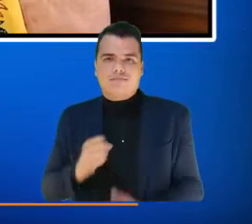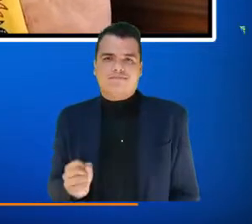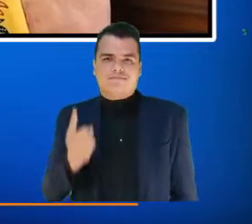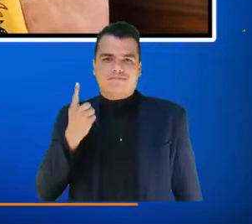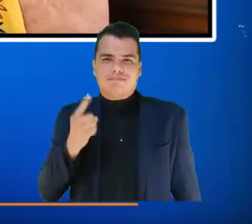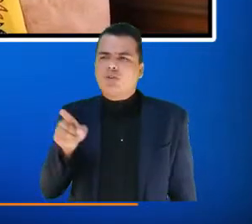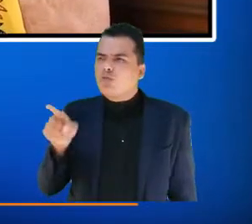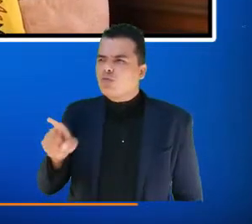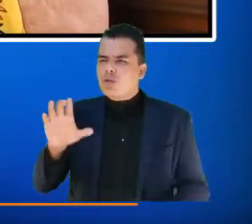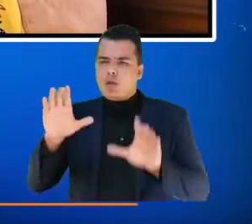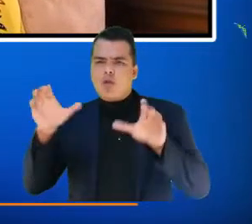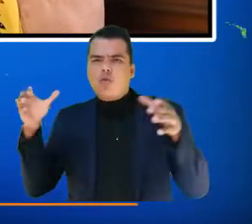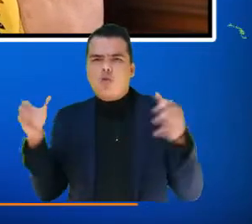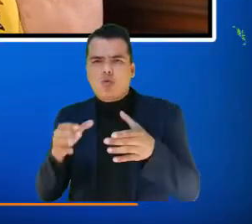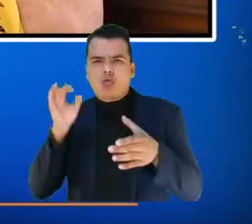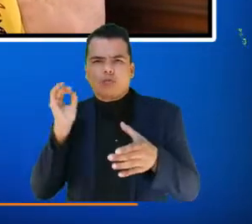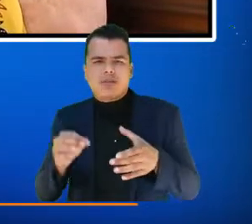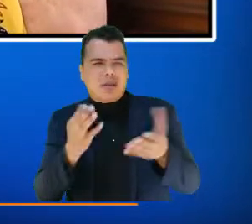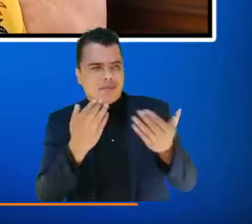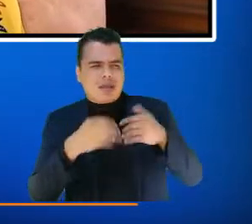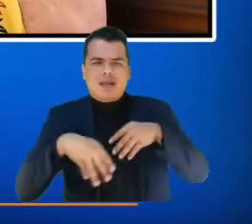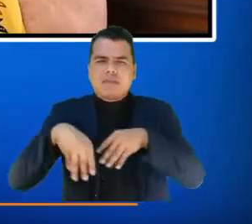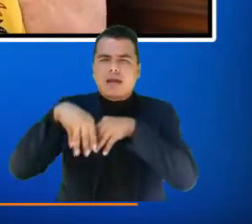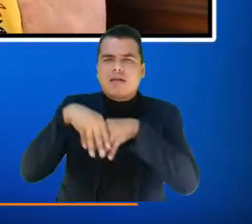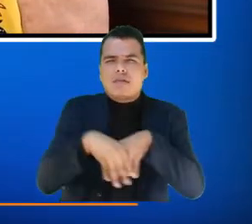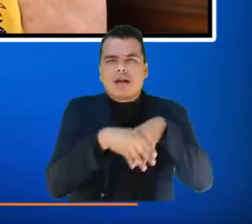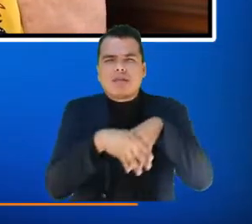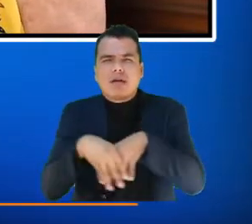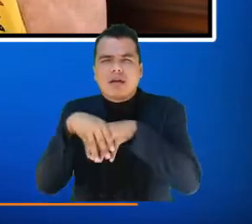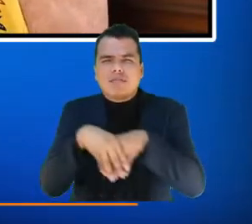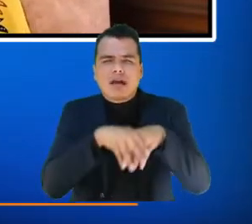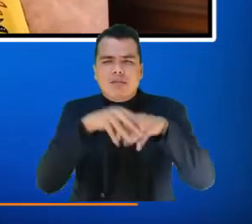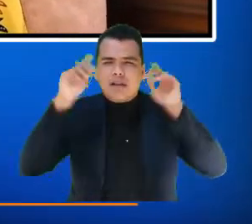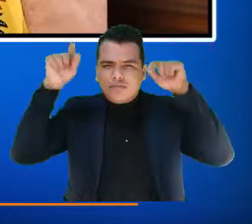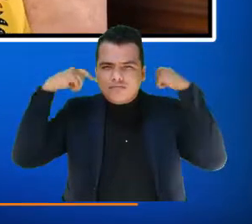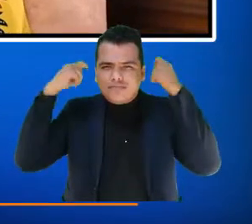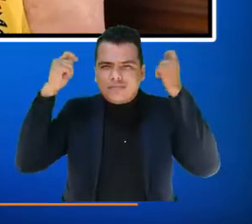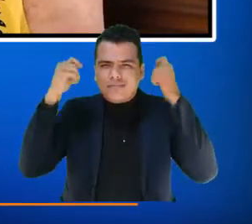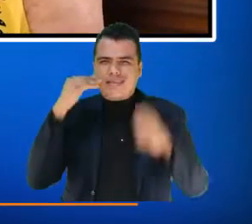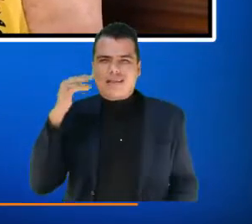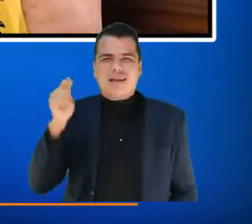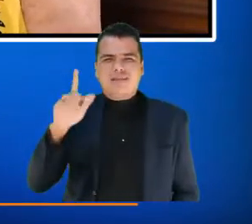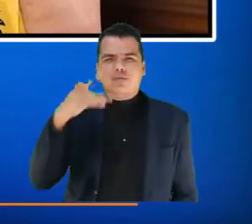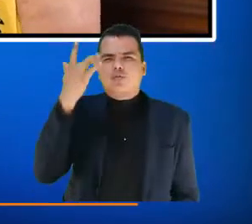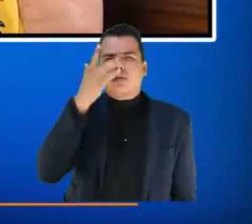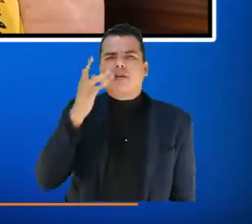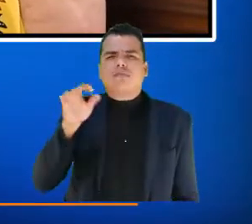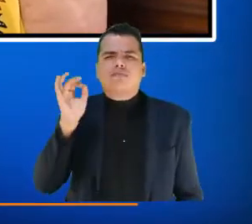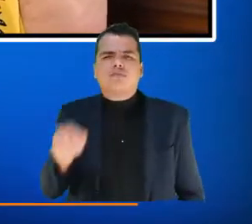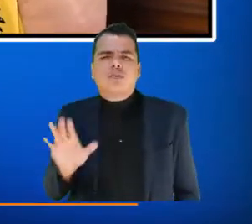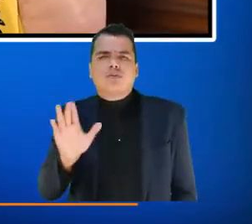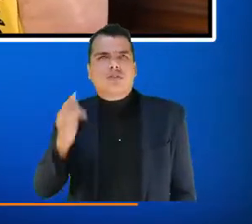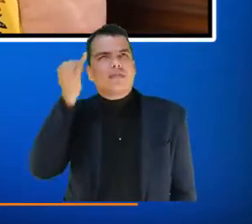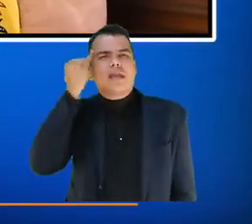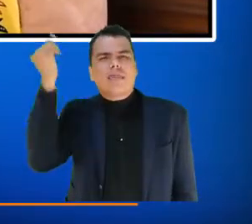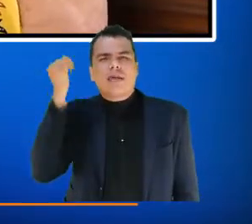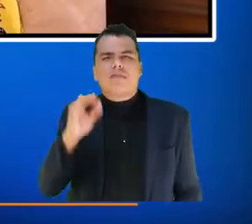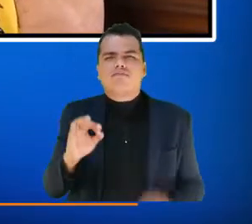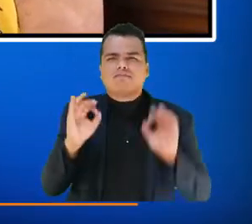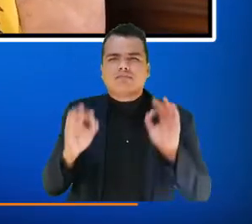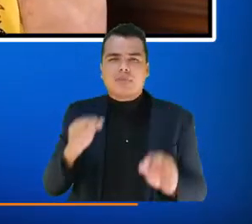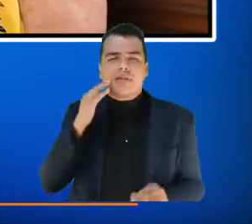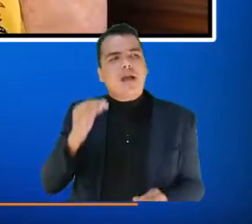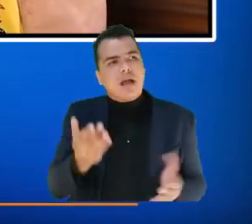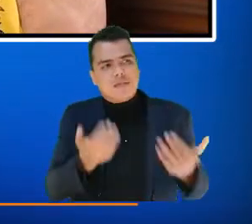fue, cómo organizó usted esa marcha de los turbantes, cómo le hicieron, usted pensó que